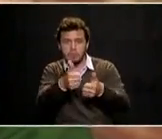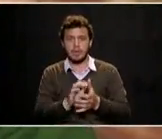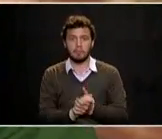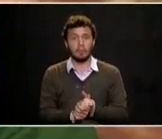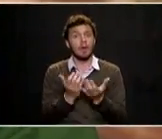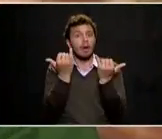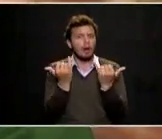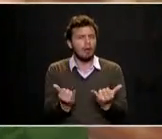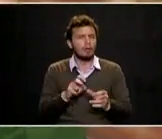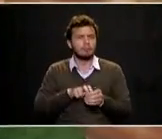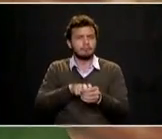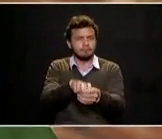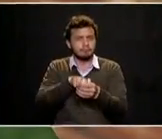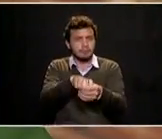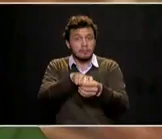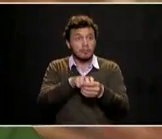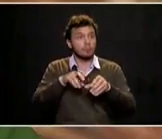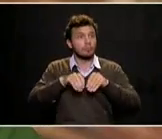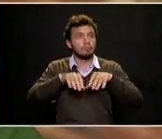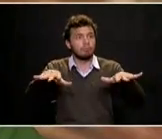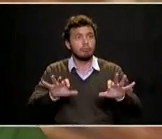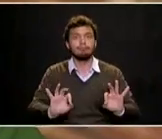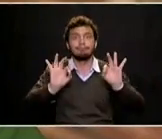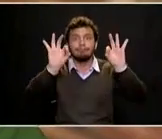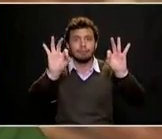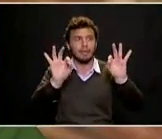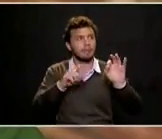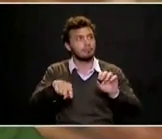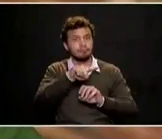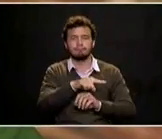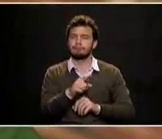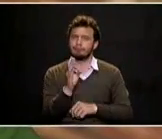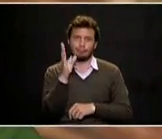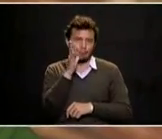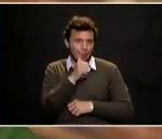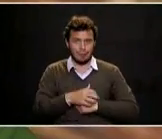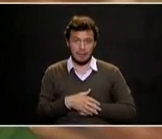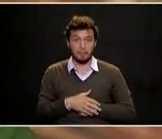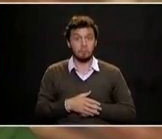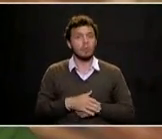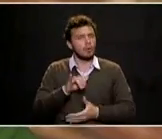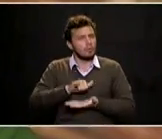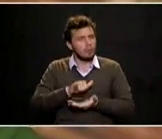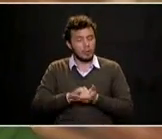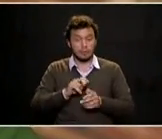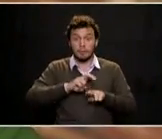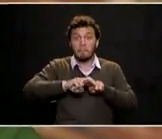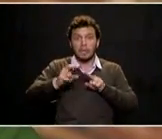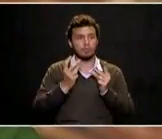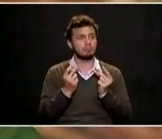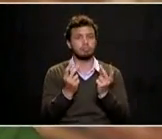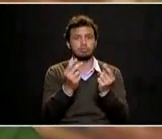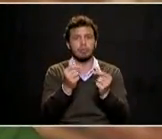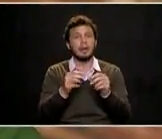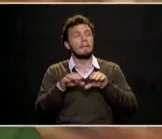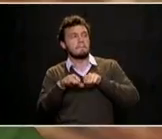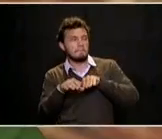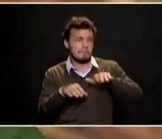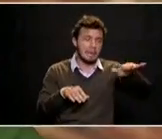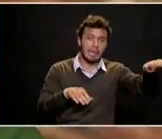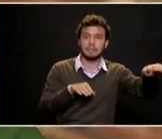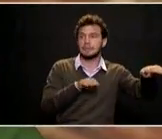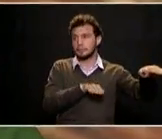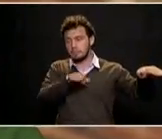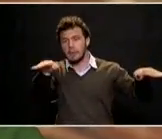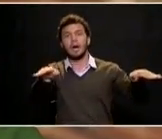público sostenible que sea de calidad. Entonces esa aceleración del plan del metro va en ese sentido. Pero además vamos también a trabajar en